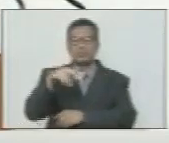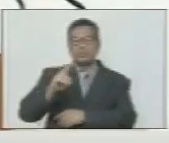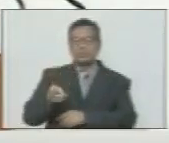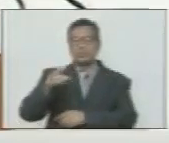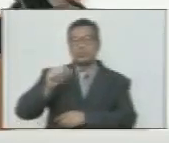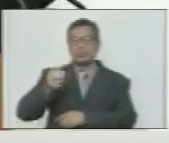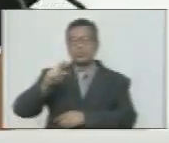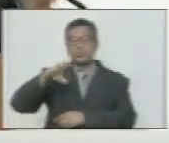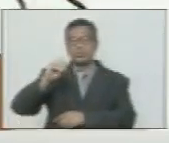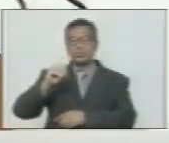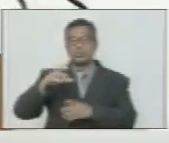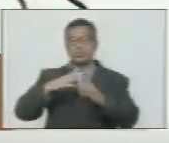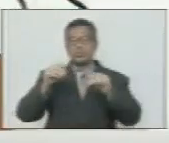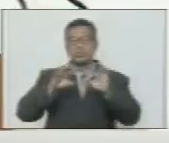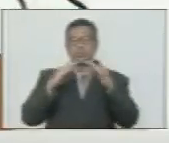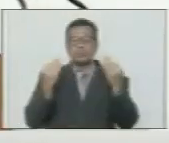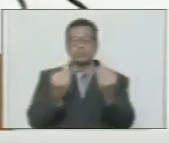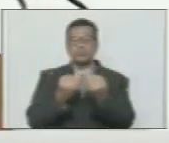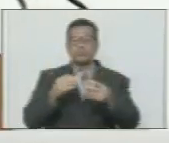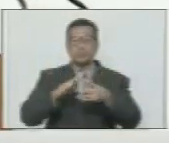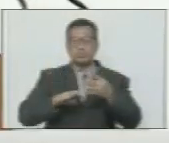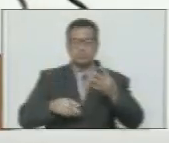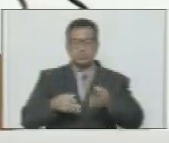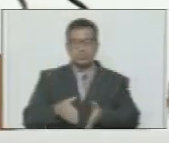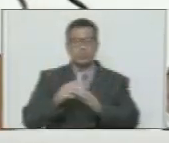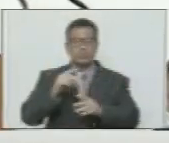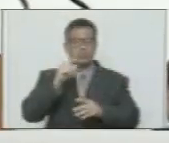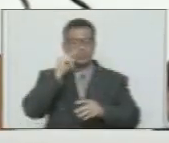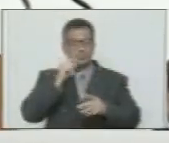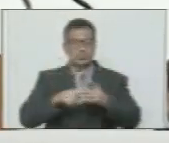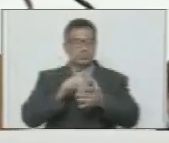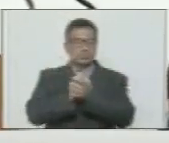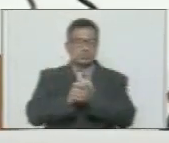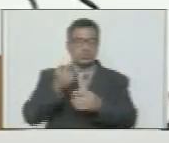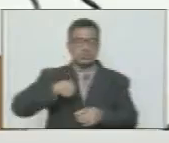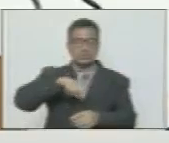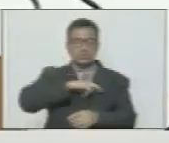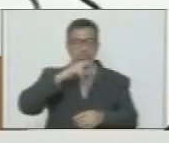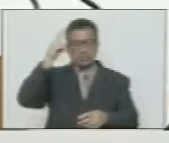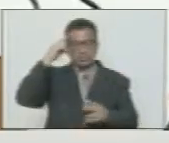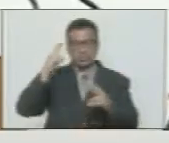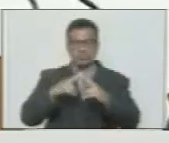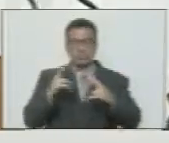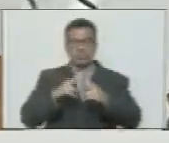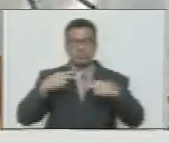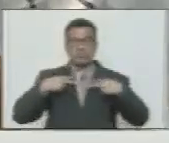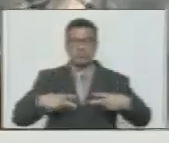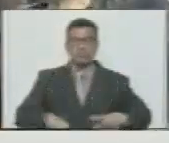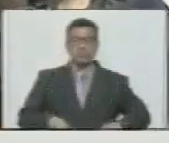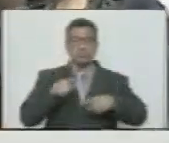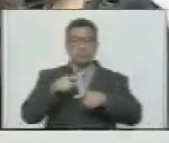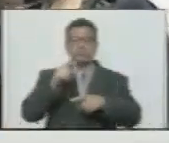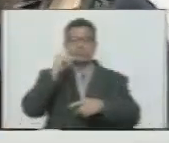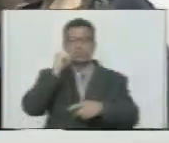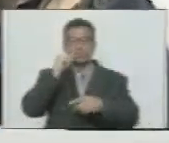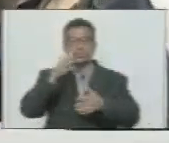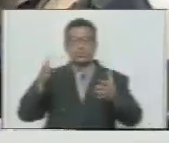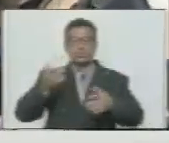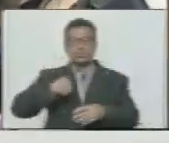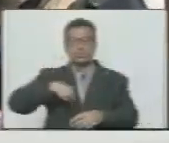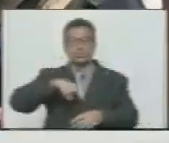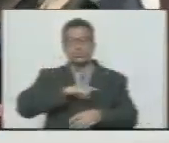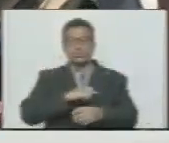diputado Héctor Agüero. A su familia, a sus hijos, amigos, nuestro reconocimiento por la vida y por ese gran